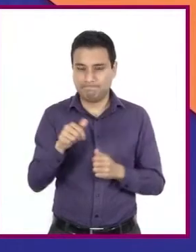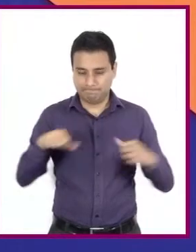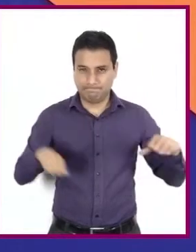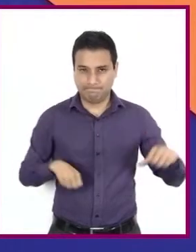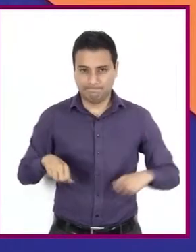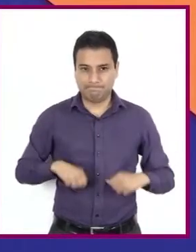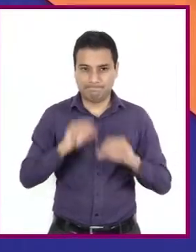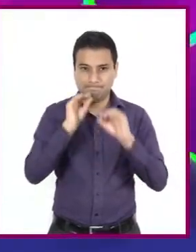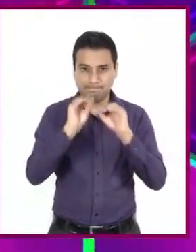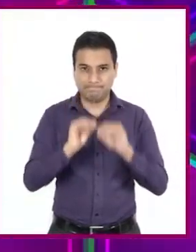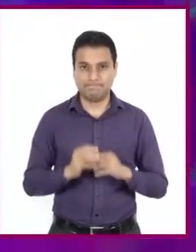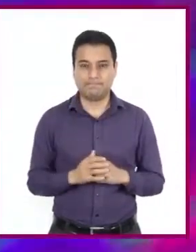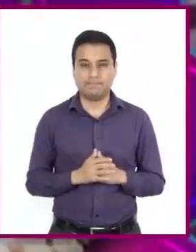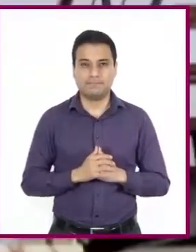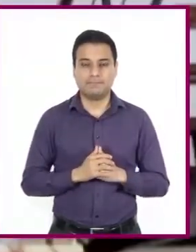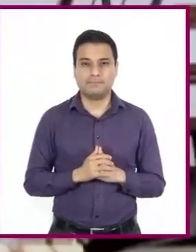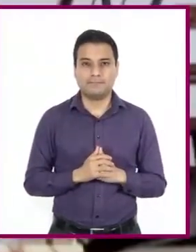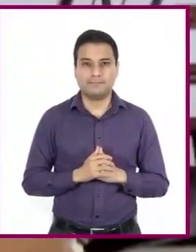reto.